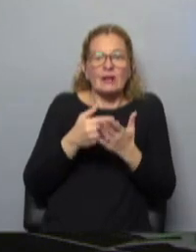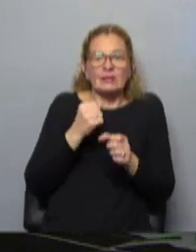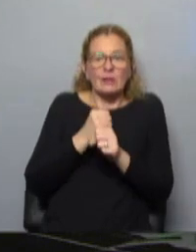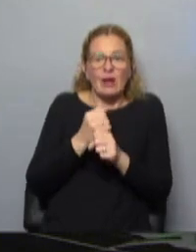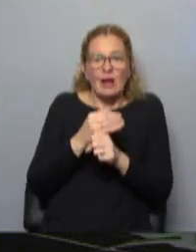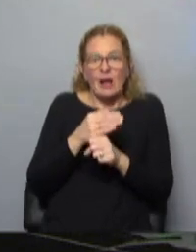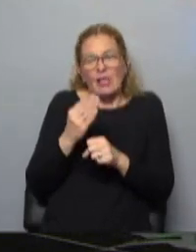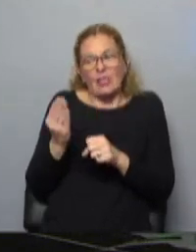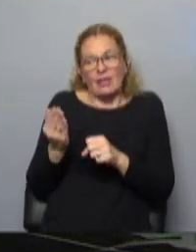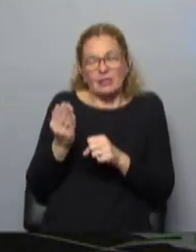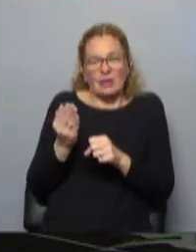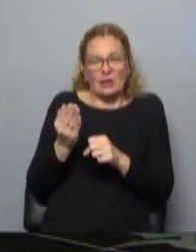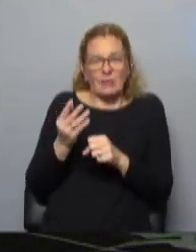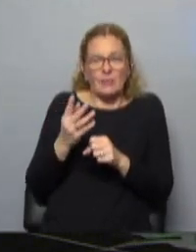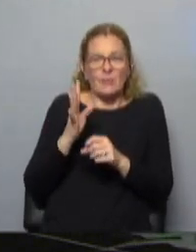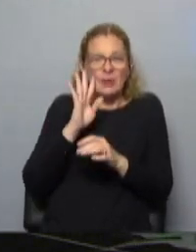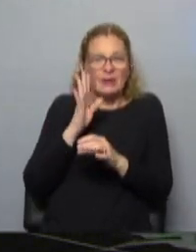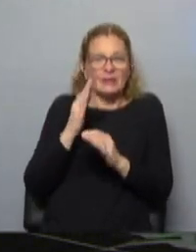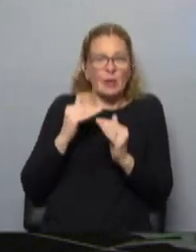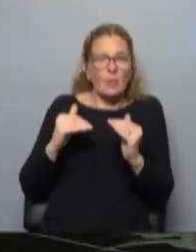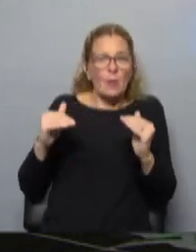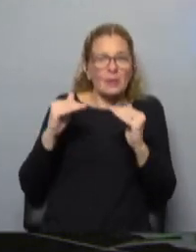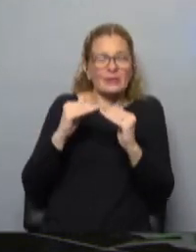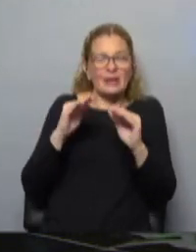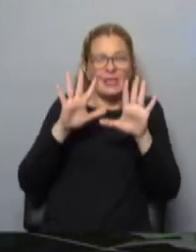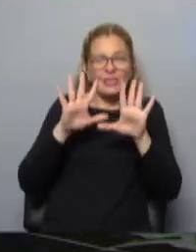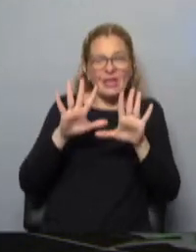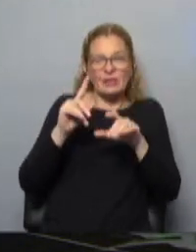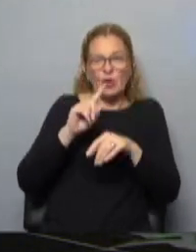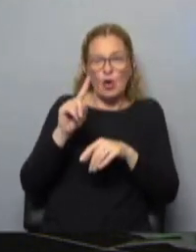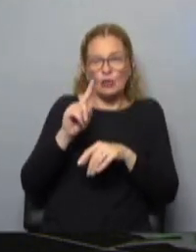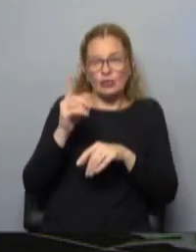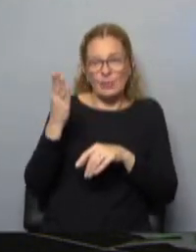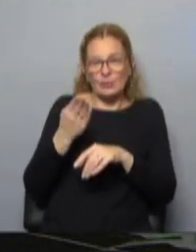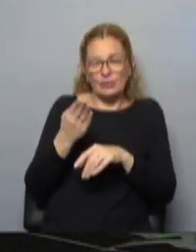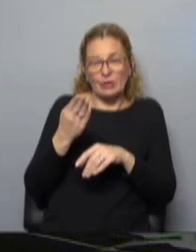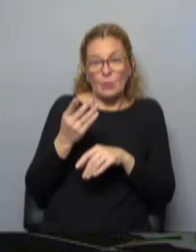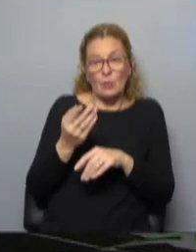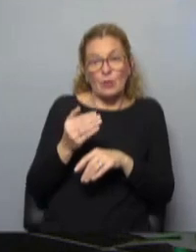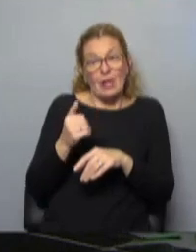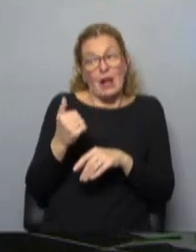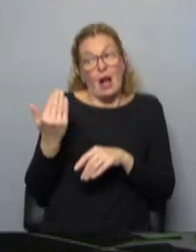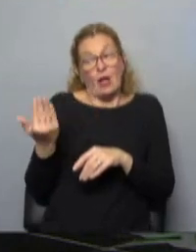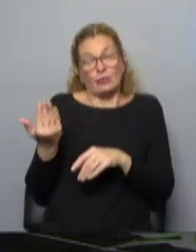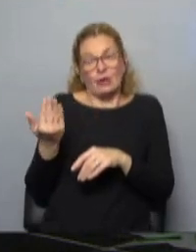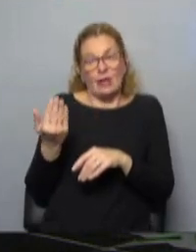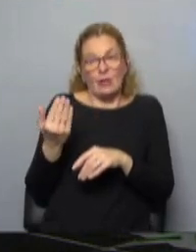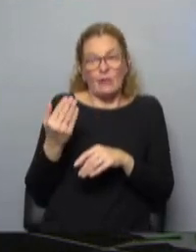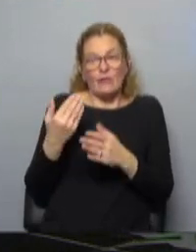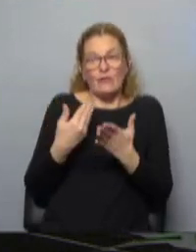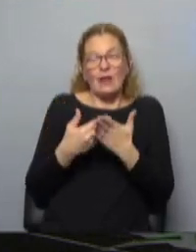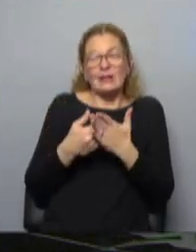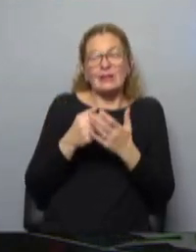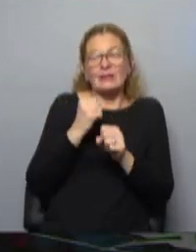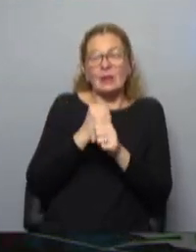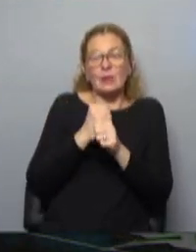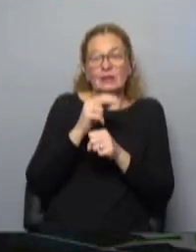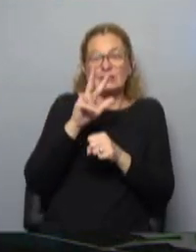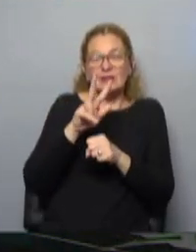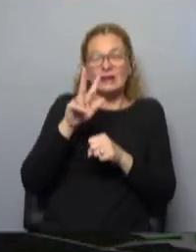este costado en general tiende a ser parecido al 10 o al 11 por ciento cuando el otro lado tenemos desempleos que rondan el